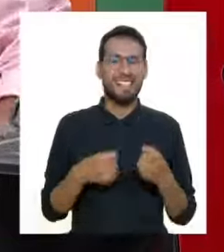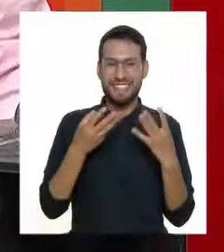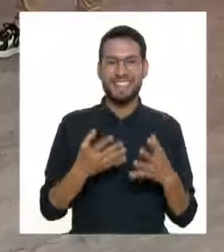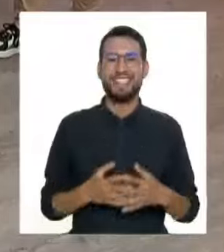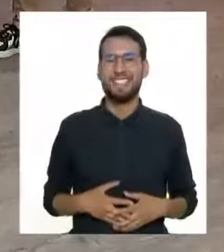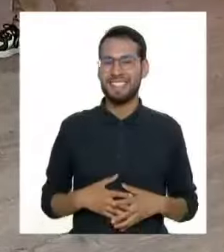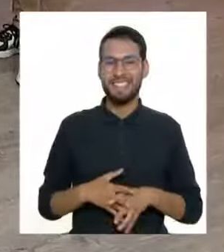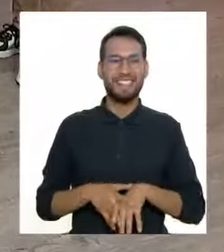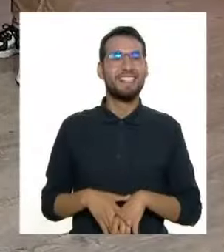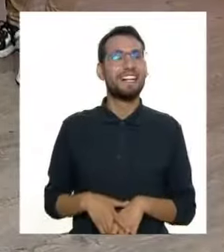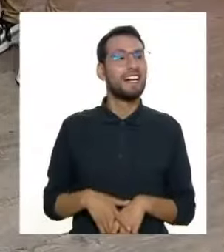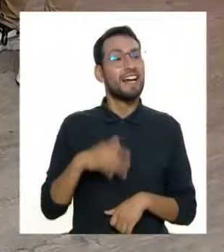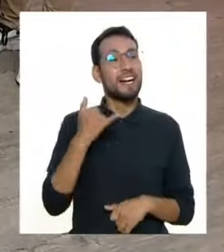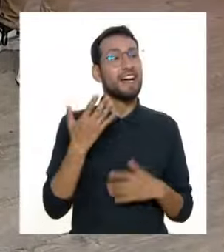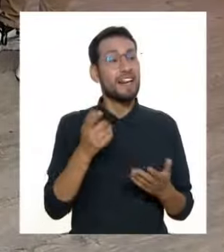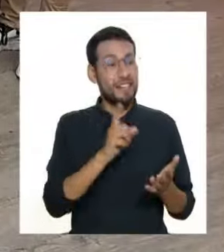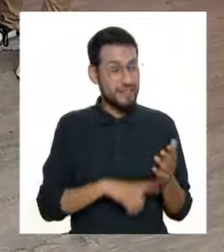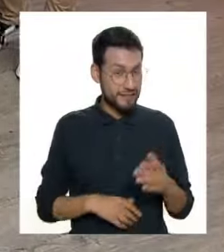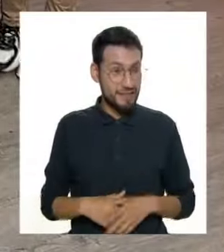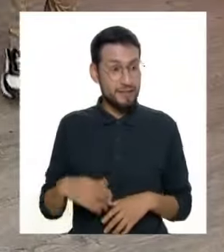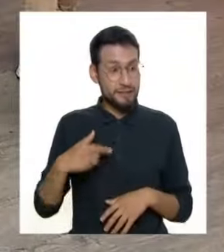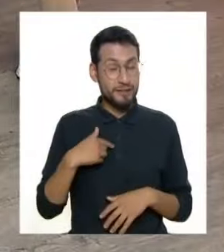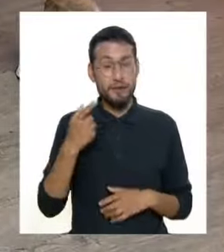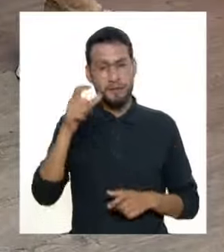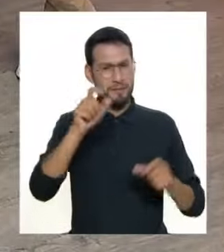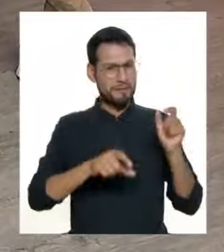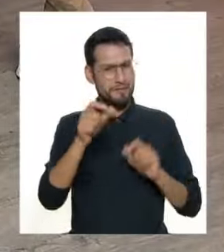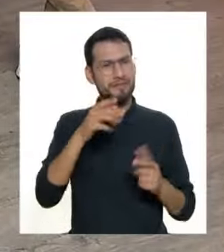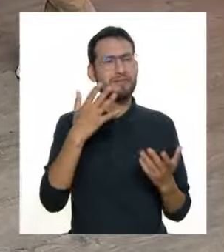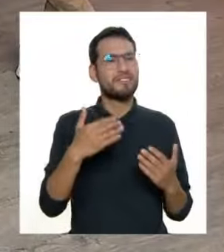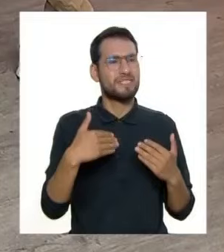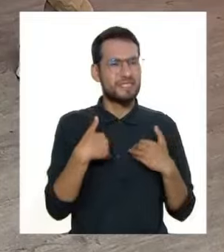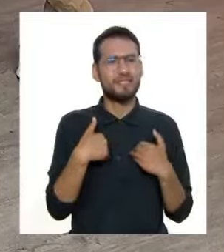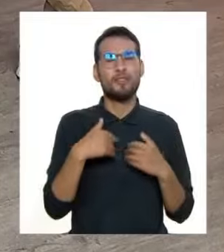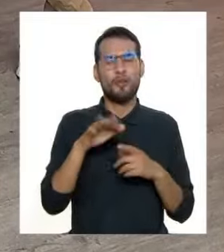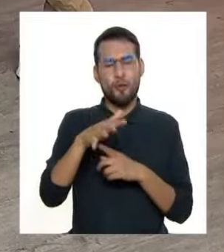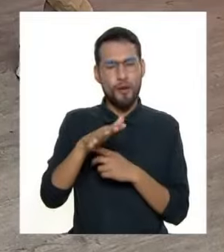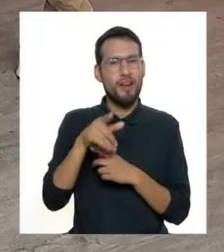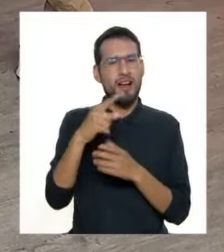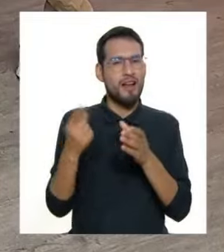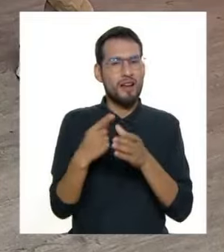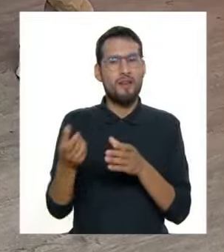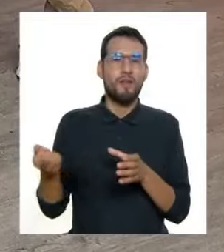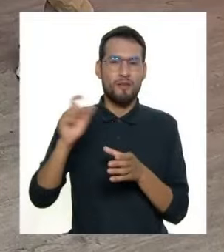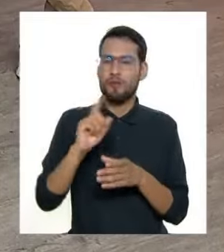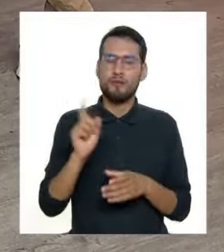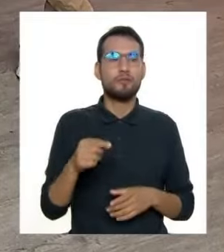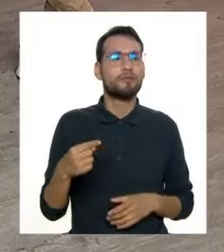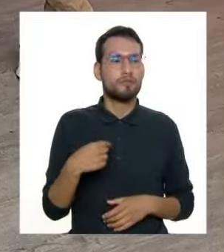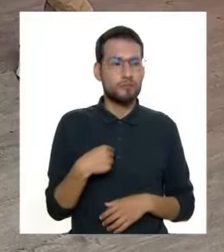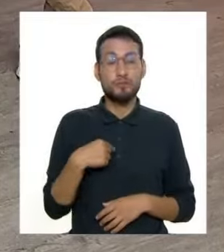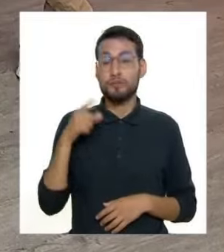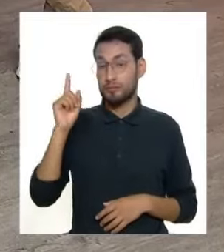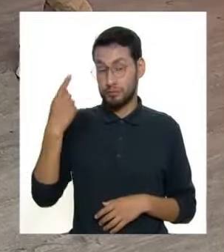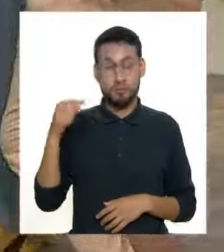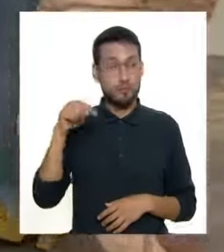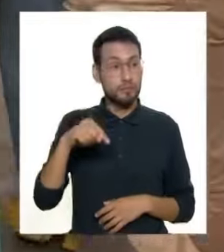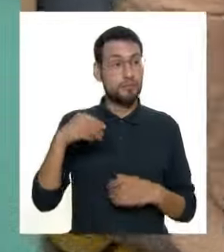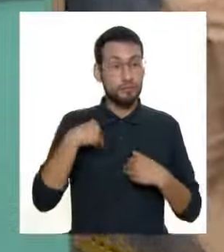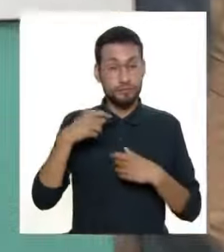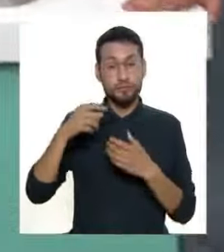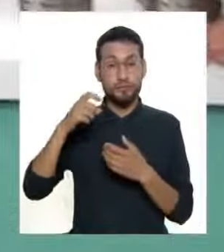Ahora sí. Vamos a la olla. A ver, como esto lo voy a licuar, la mayoría de personas ya licuan el culantro y luego le echan al aderezo. Claro. ¿No? Yo lo voy a hacer mi aderezo, tengo acá